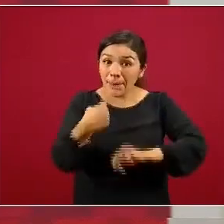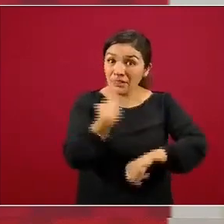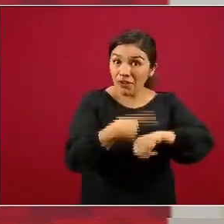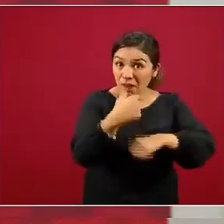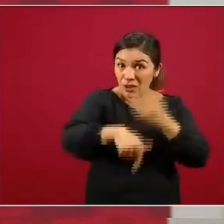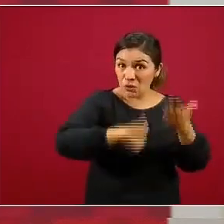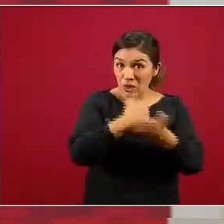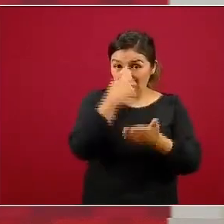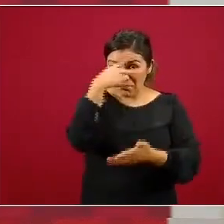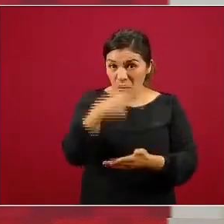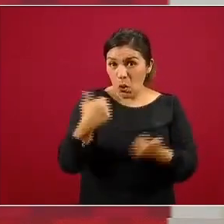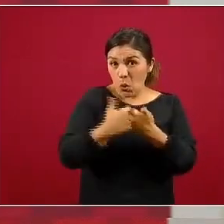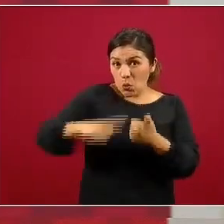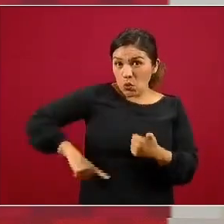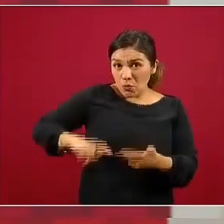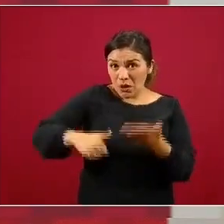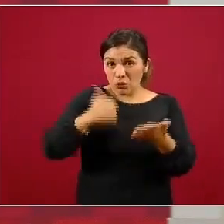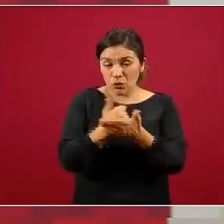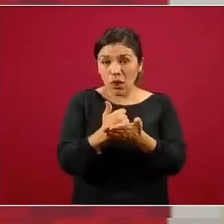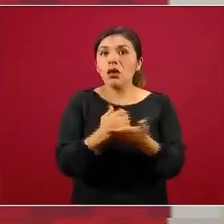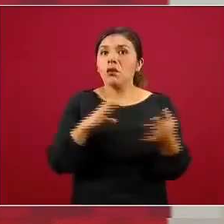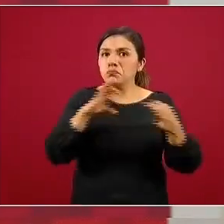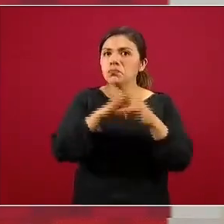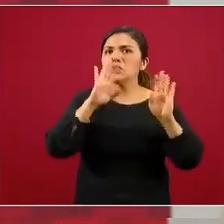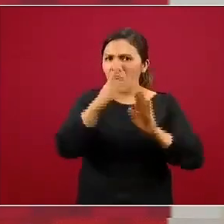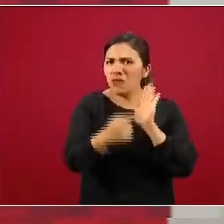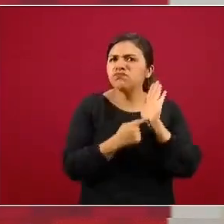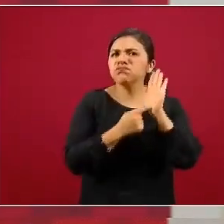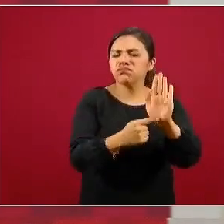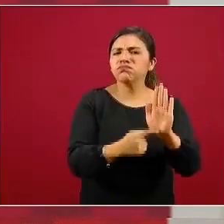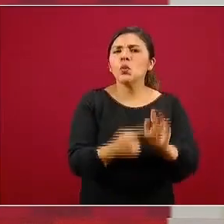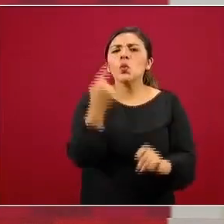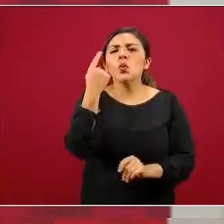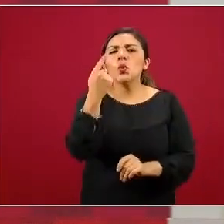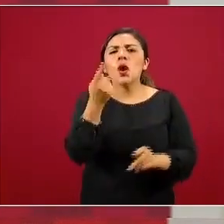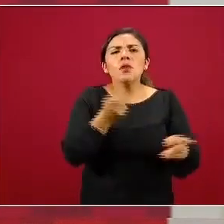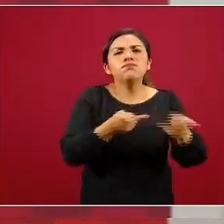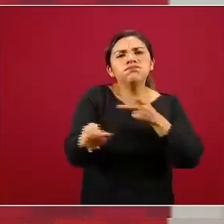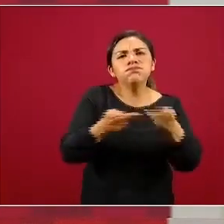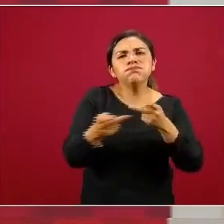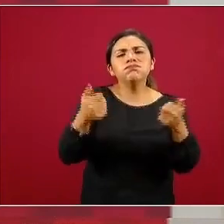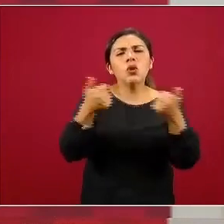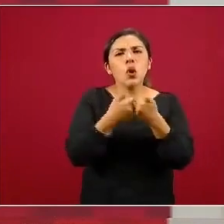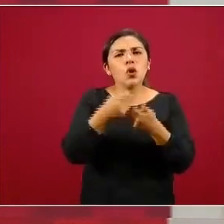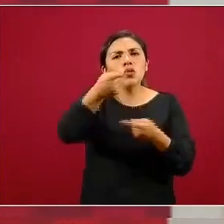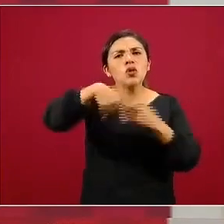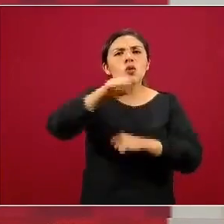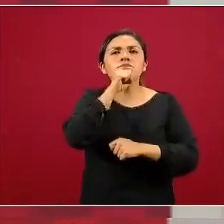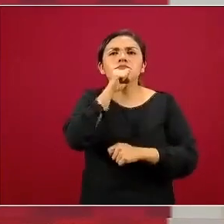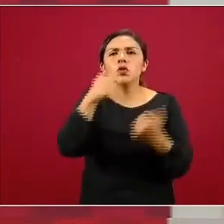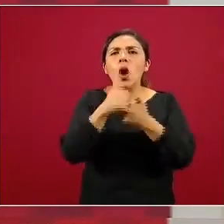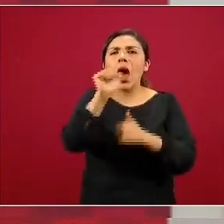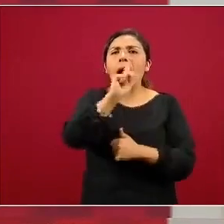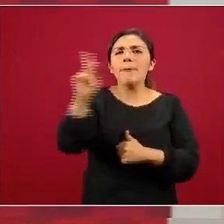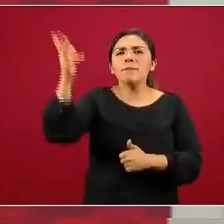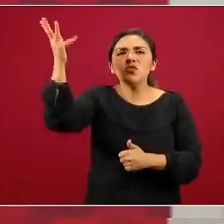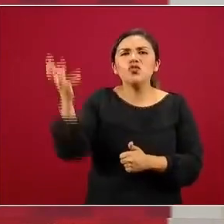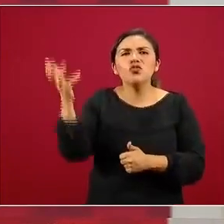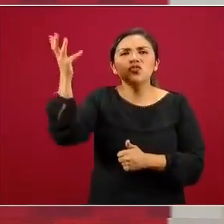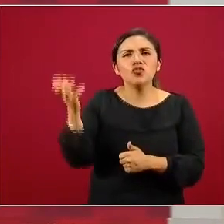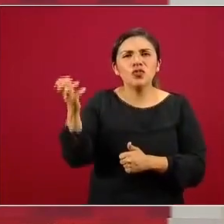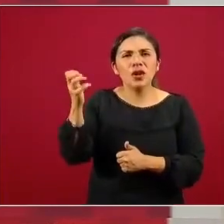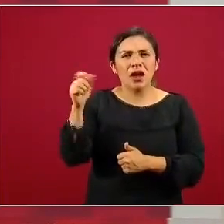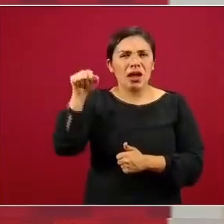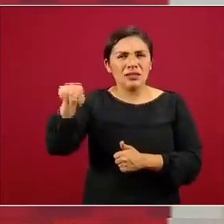la Ciudad de México, el gobierno de la ciudad, había puesto a disposición un mecanismo de dispositivos móviles a través